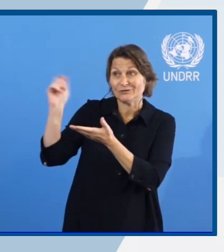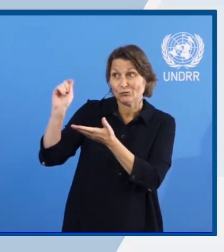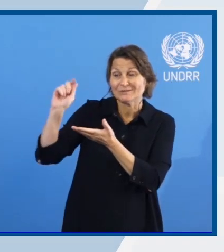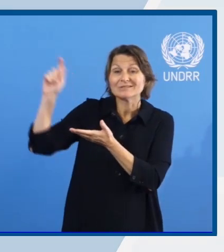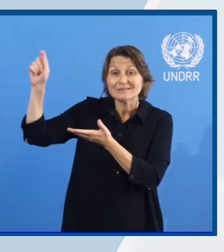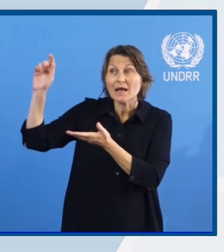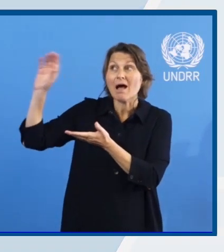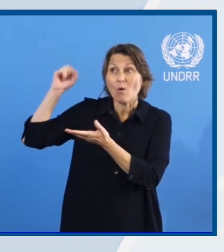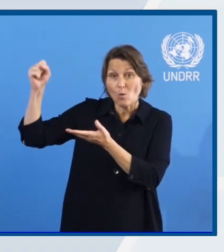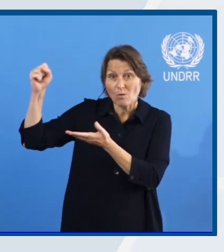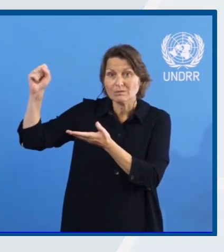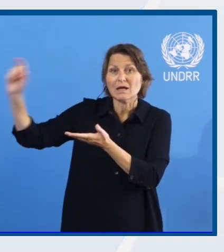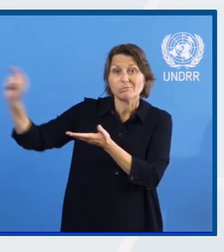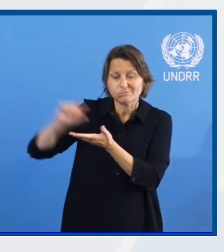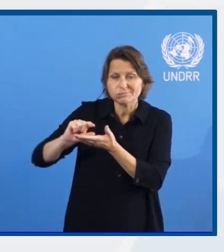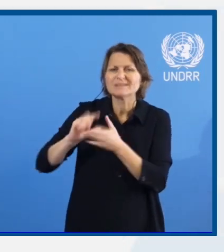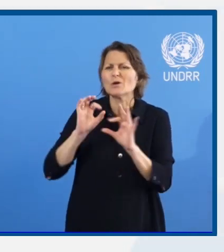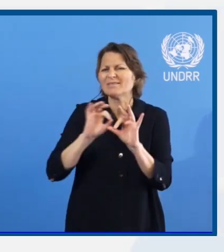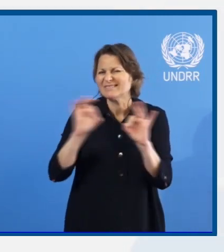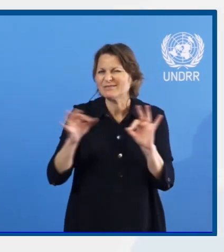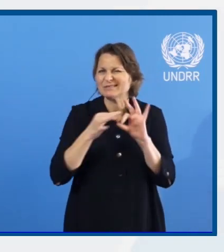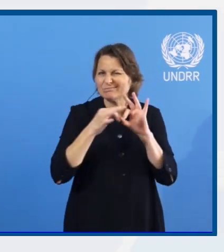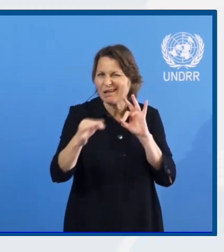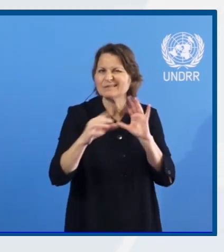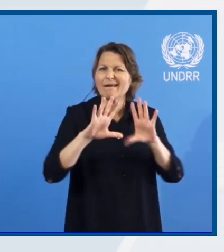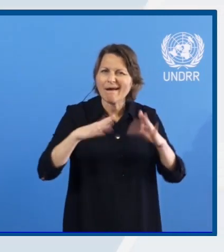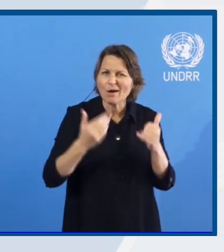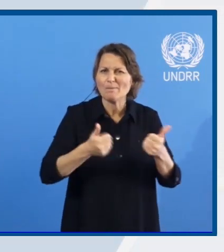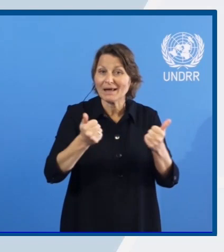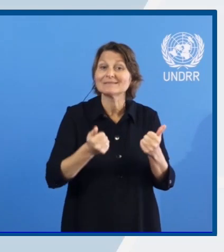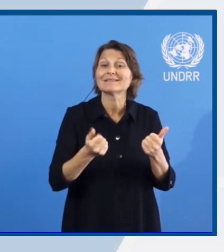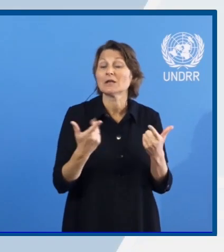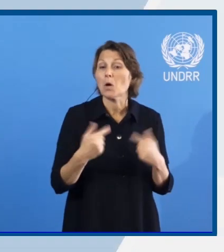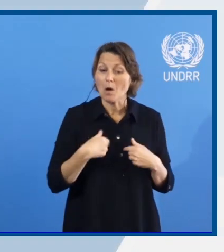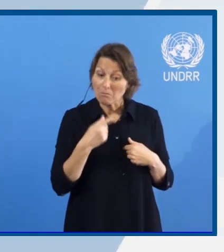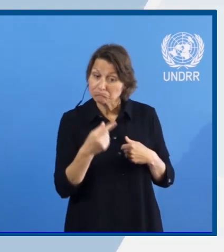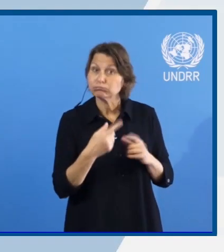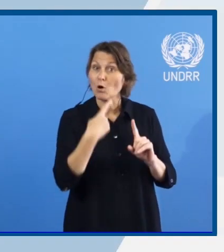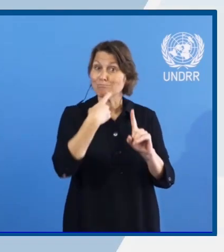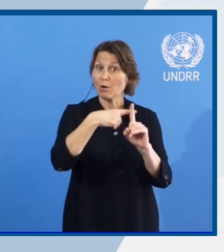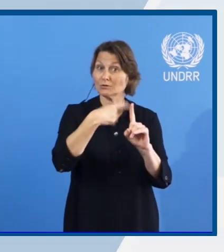concepto de banca para el desarrollo, se condicionan los créditos a medidas de adaptación y medidas de gestión de riesgo,